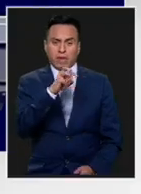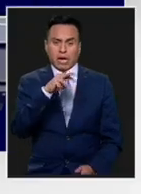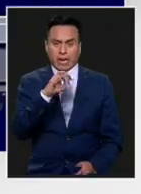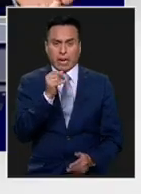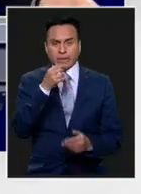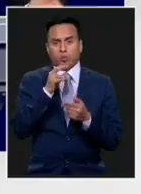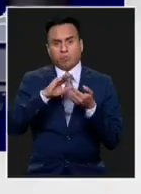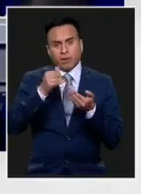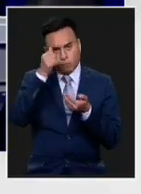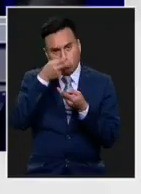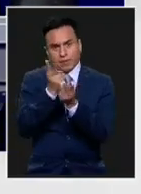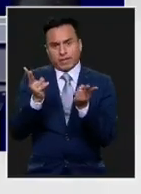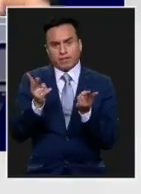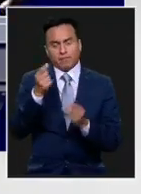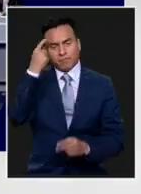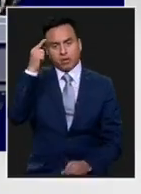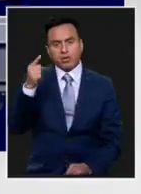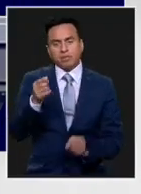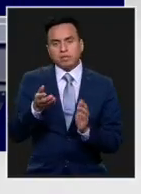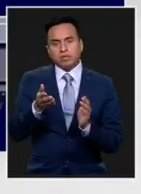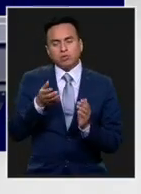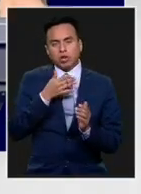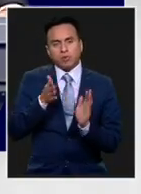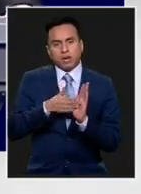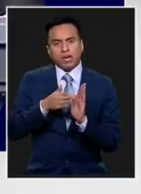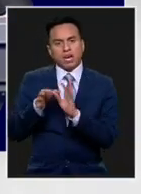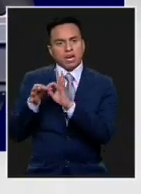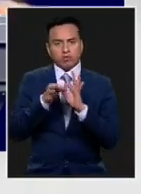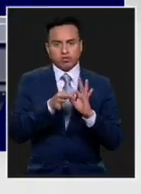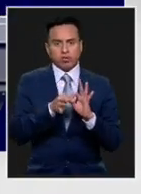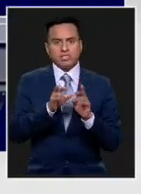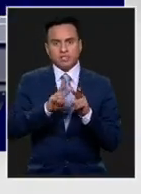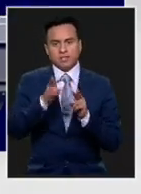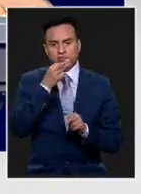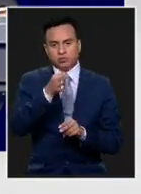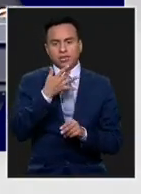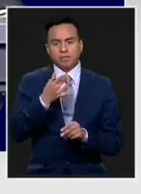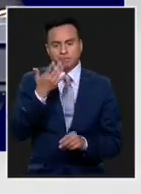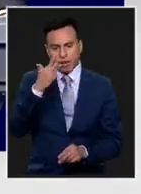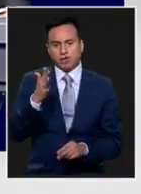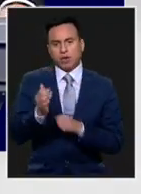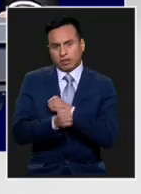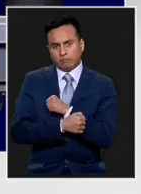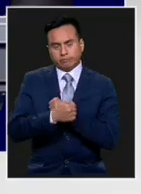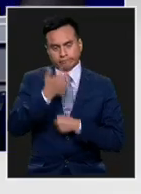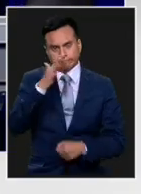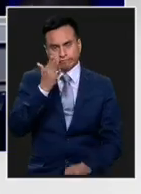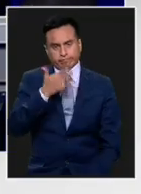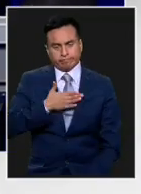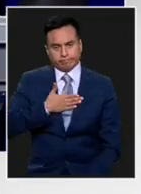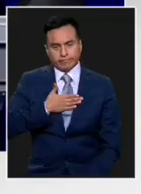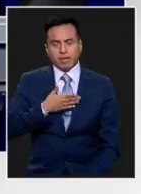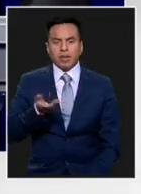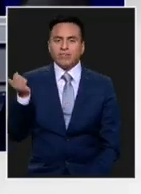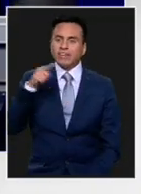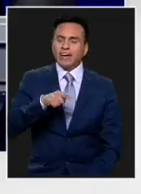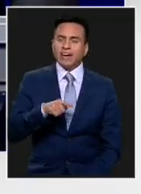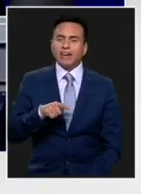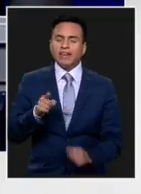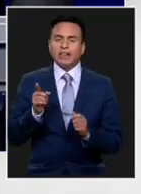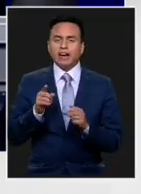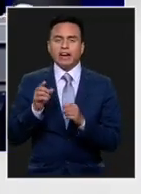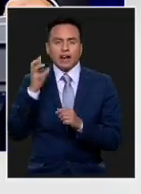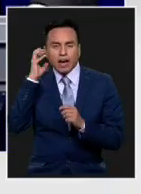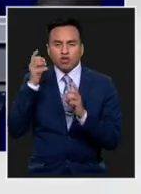pero desgraciadamente no quiero comprobar que tenía razón en lo que estaba diciendo a pesar de que fui mal educado. Cuando venía en la radio, yo escuché a